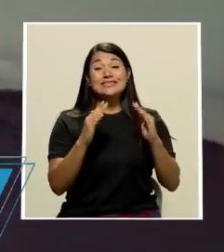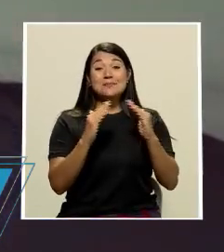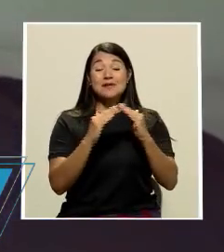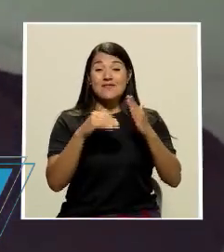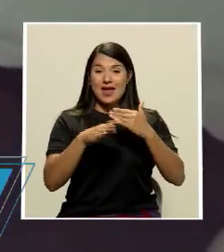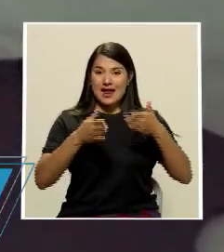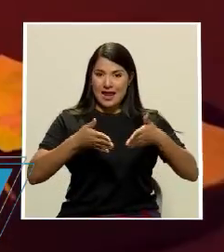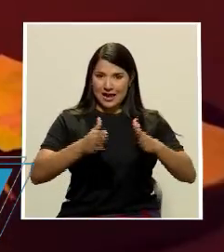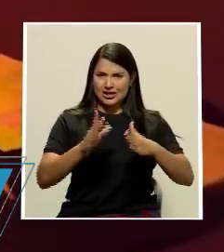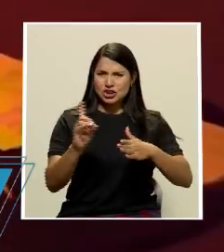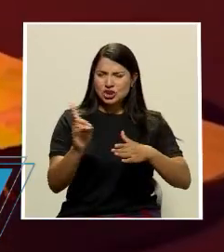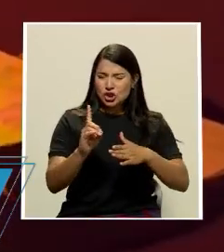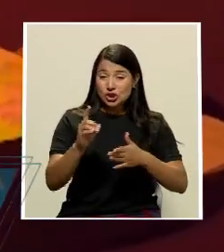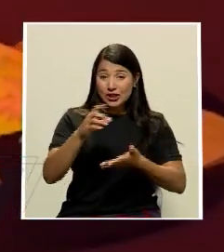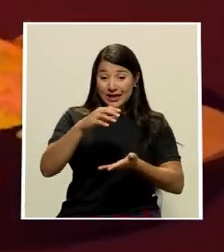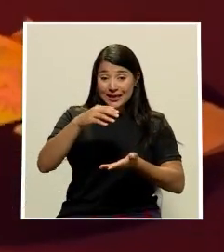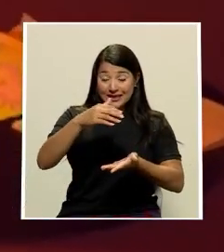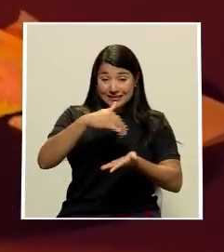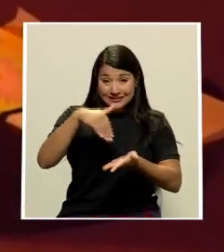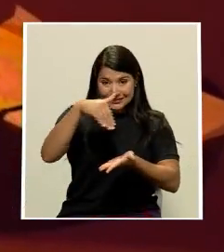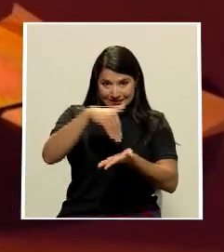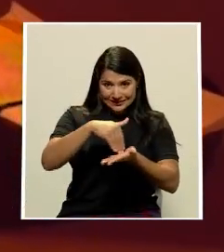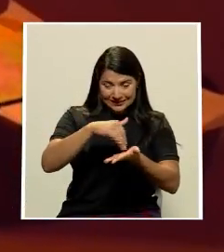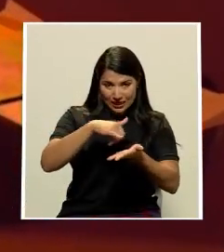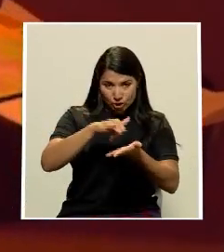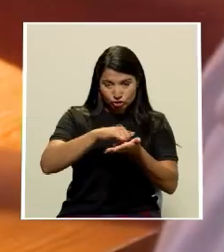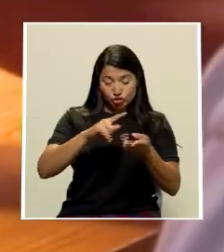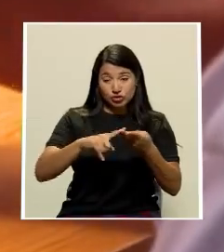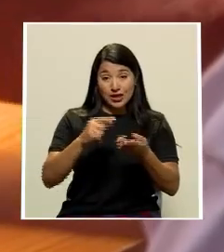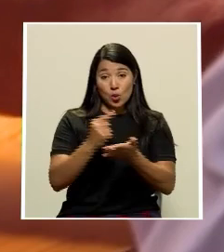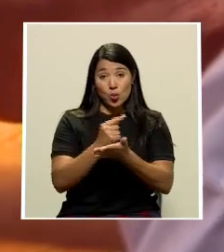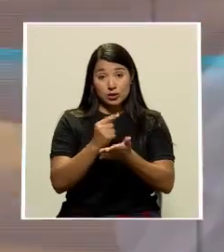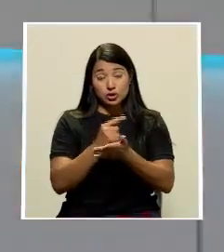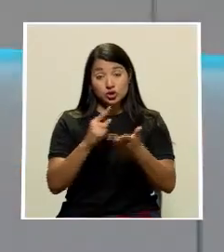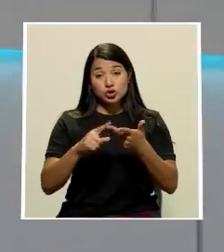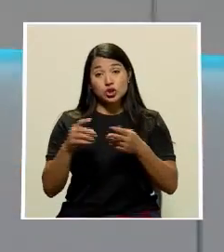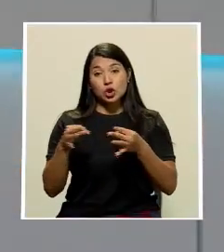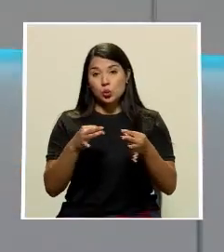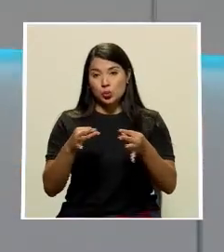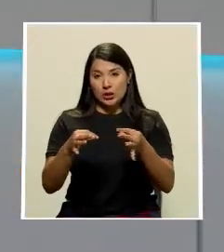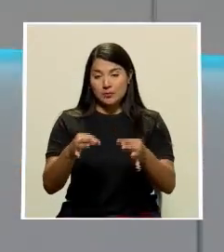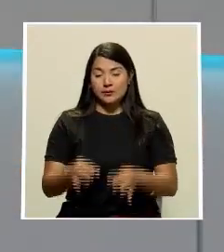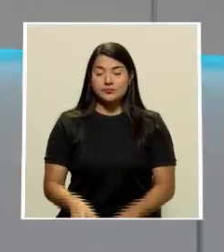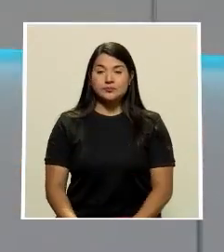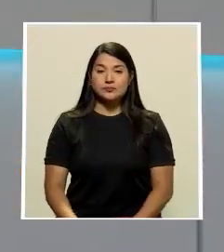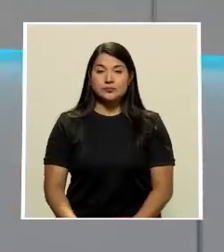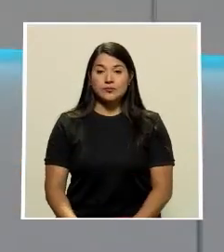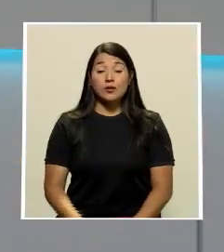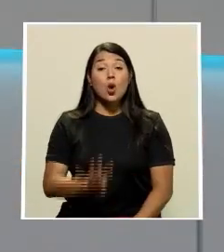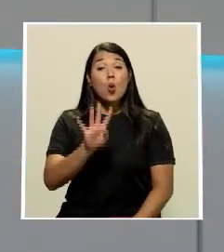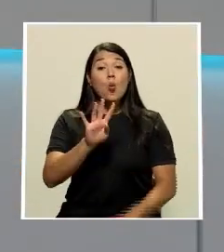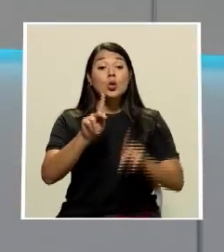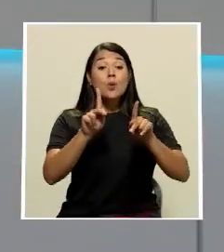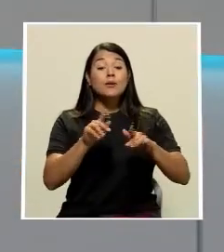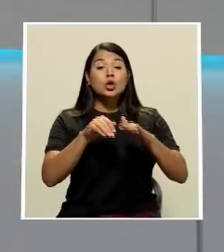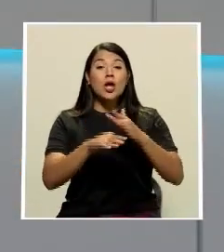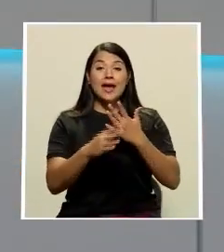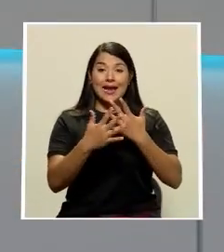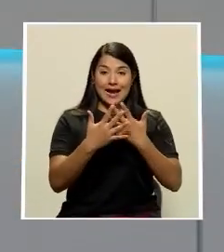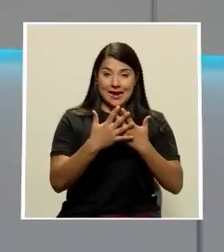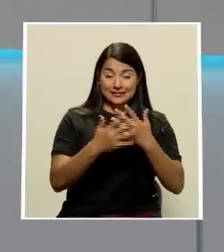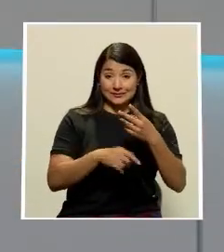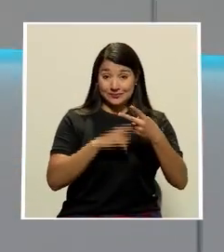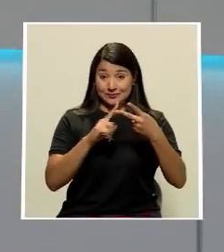Estos centros están en el Cantón Central de San José, en Coicochea y Turrialba. 4 privados de libertad y